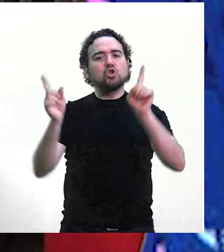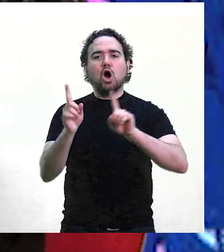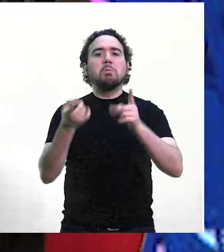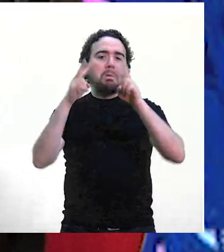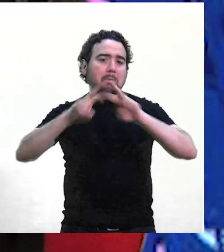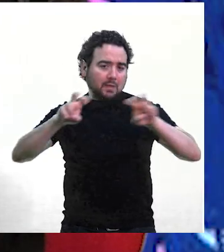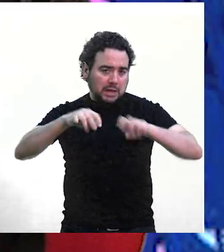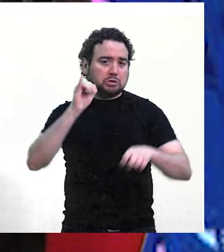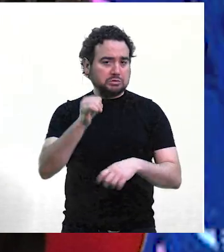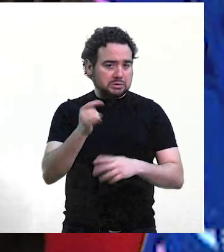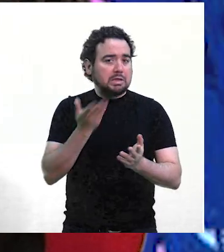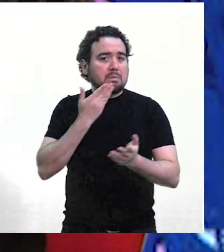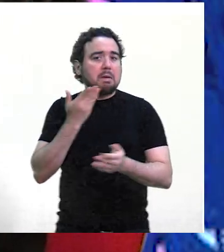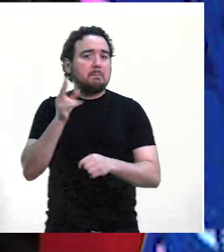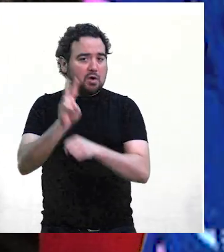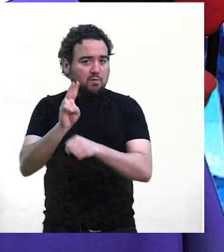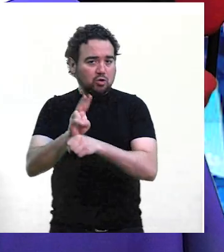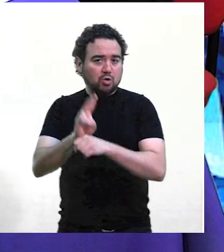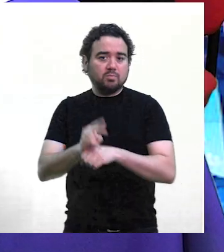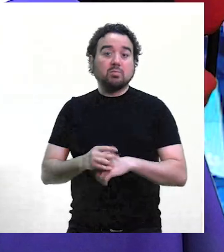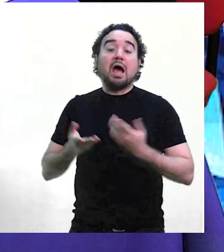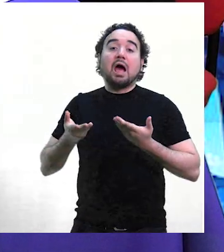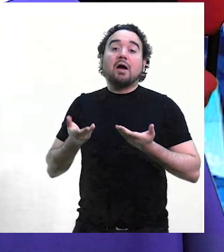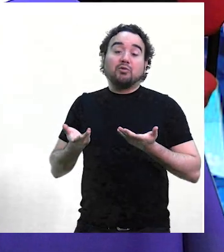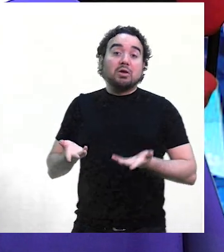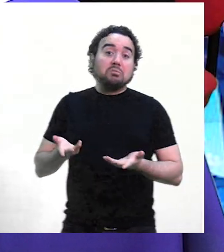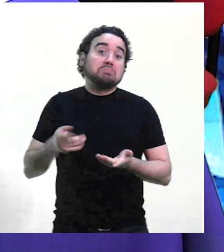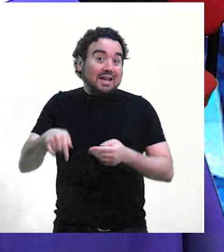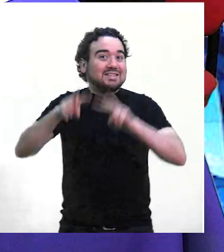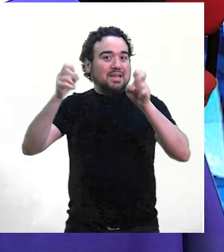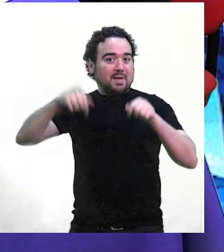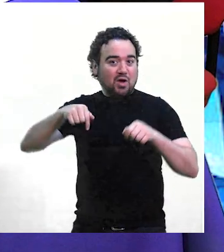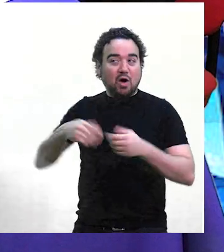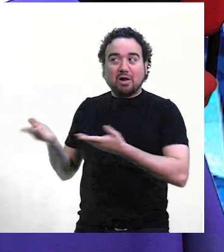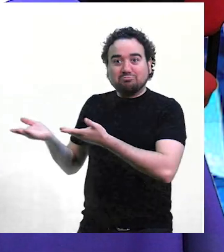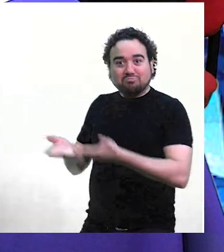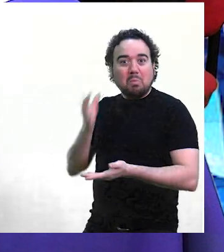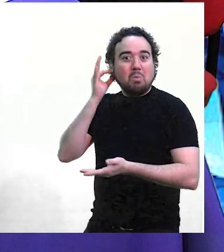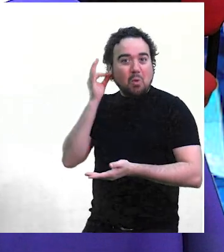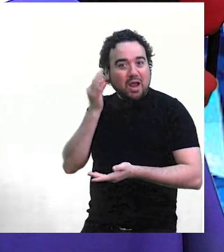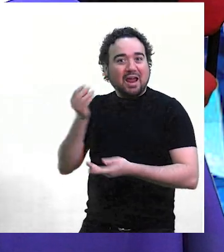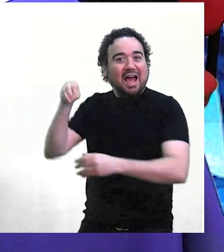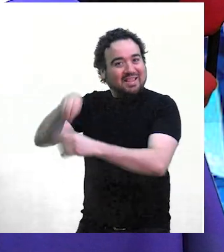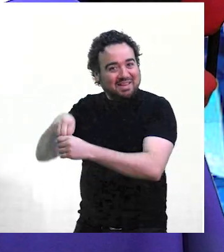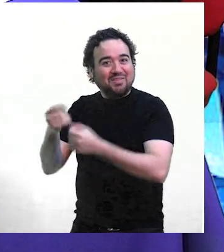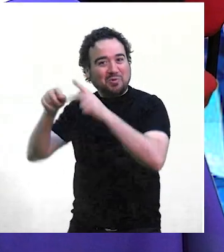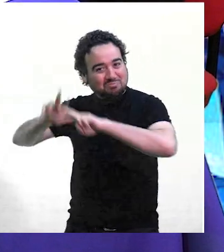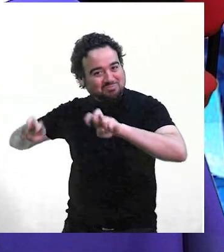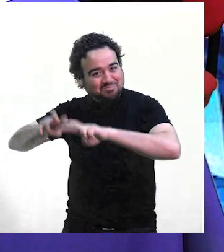de eso deberíamos hablar hoy. Y para eso nos acompaña una mujer en la ciencia. Noemí Pizarro. Aplausos de